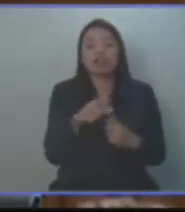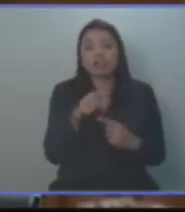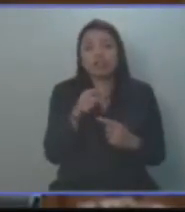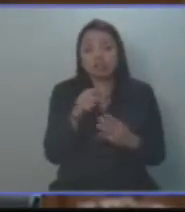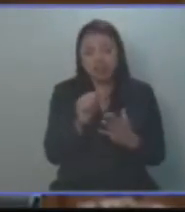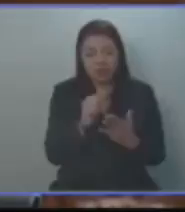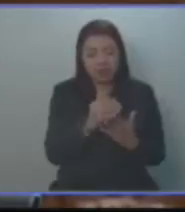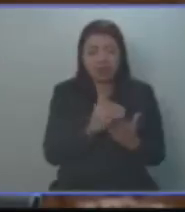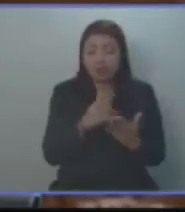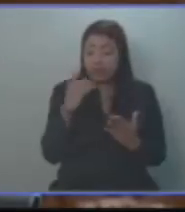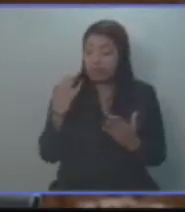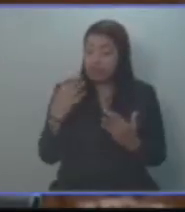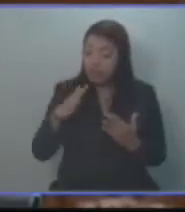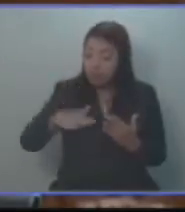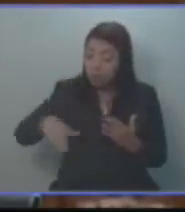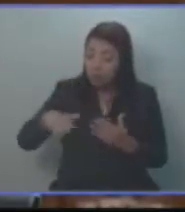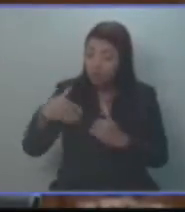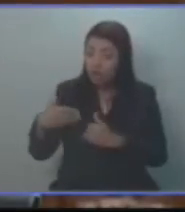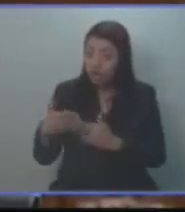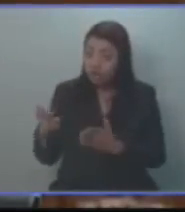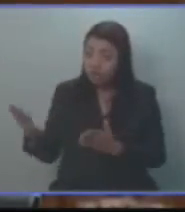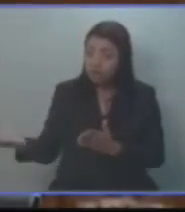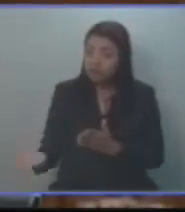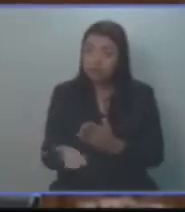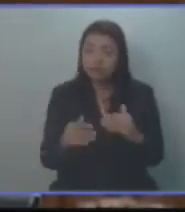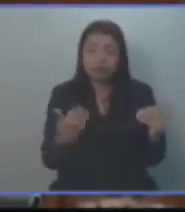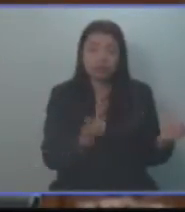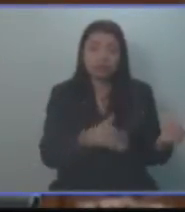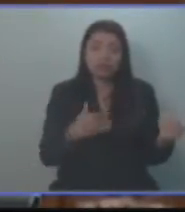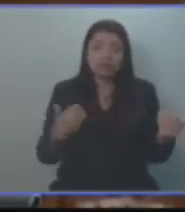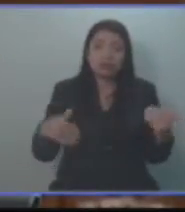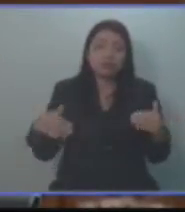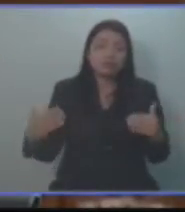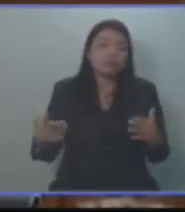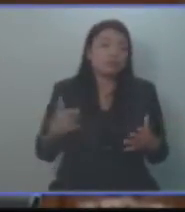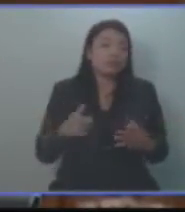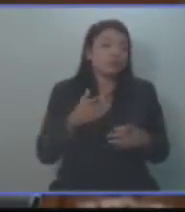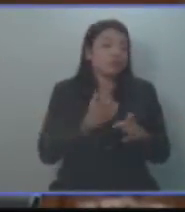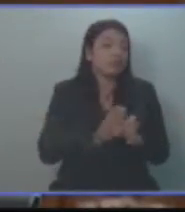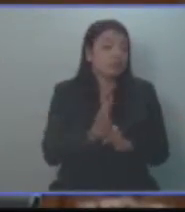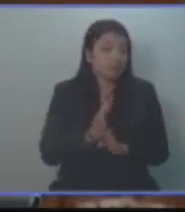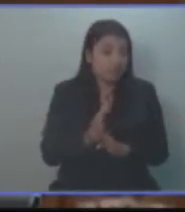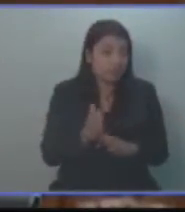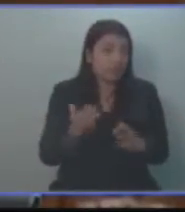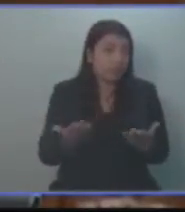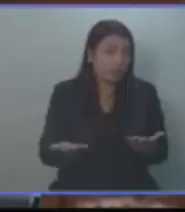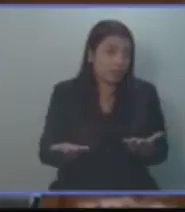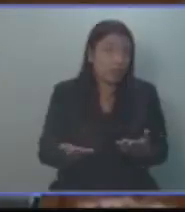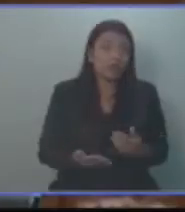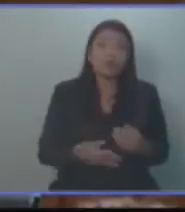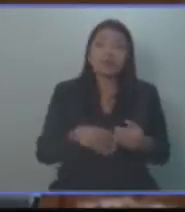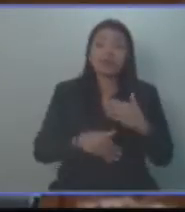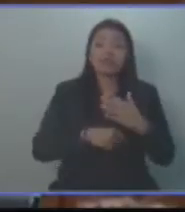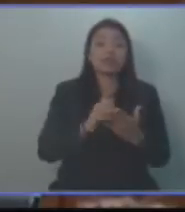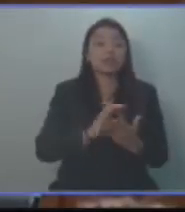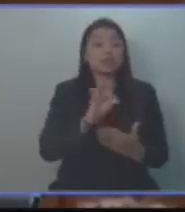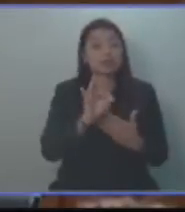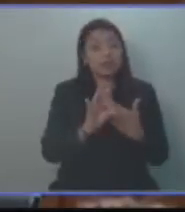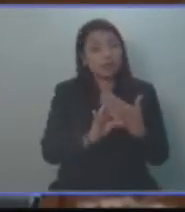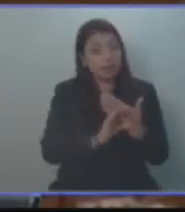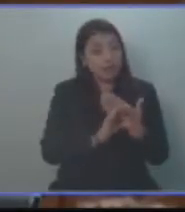espacios físicos adecuados para el desarrollo de las actividades académico-asistenciales del programa de